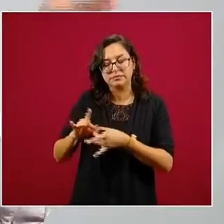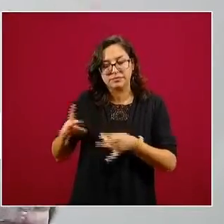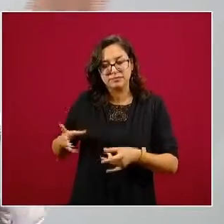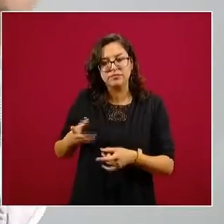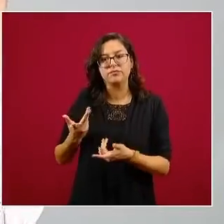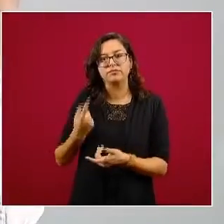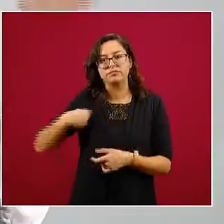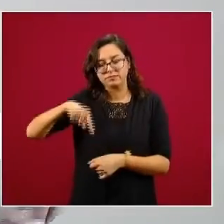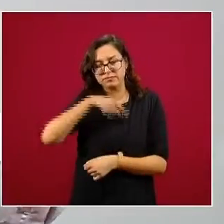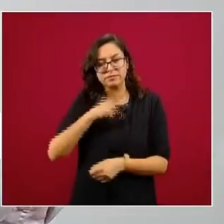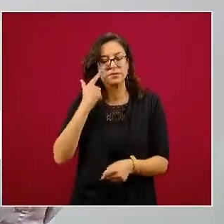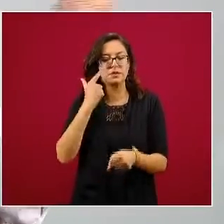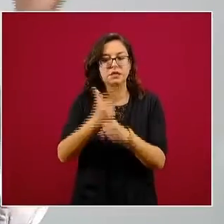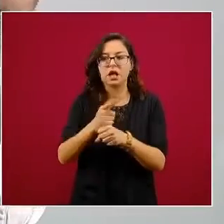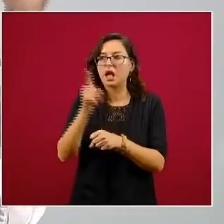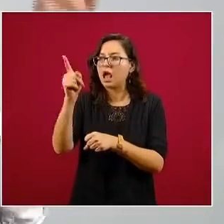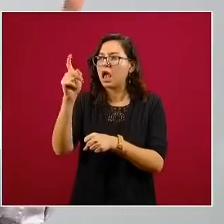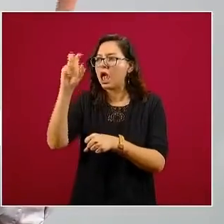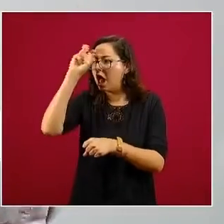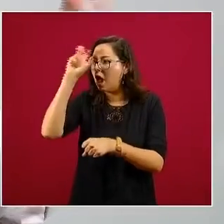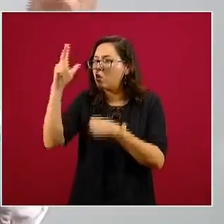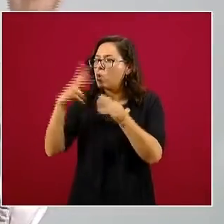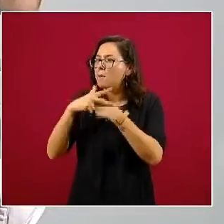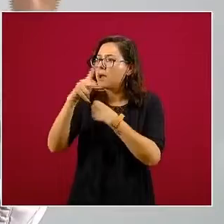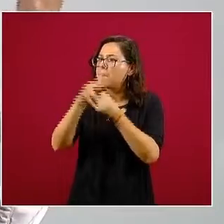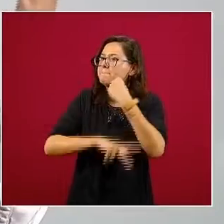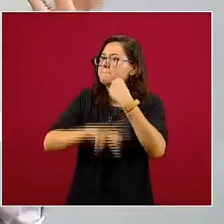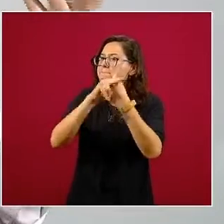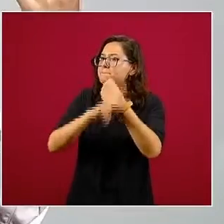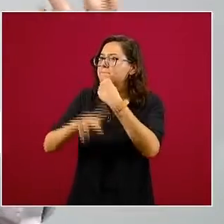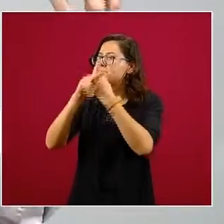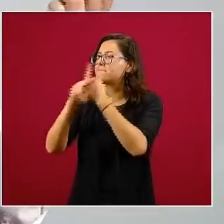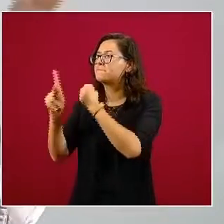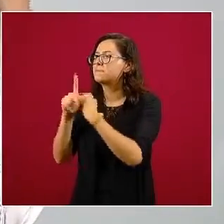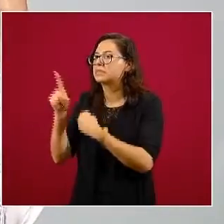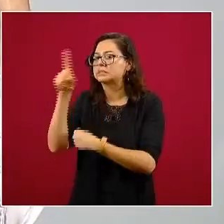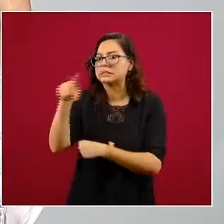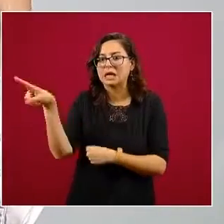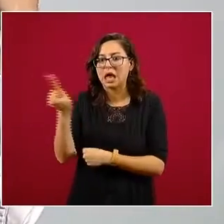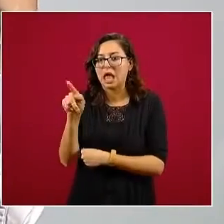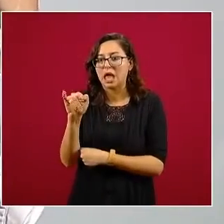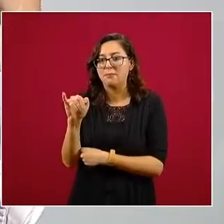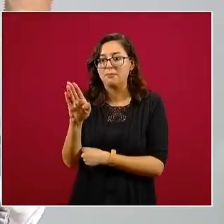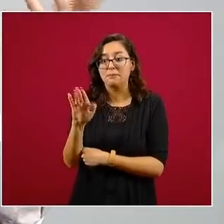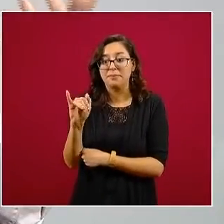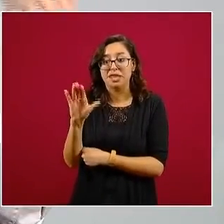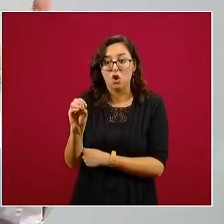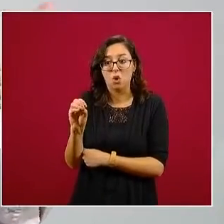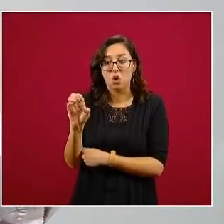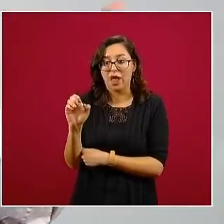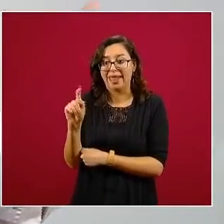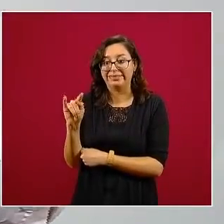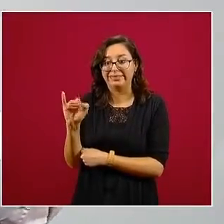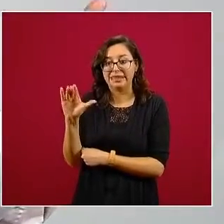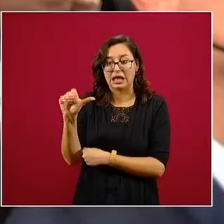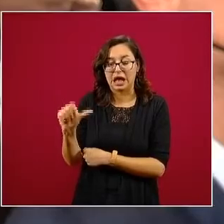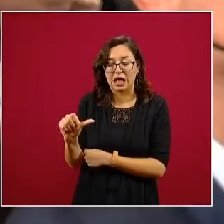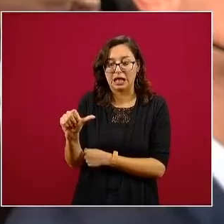hace ya meses en Puebla. La reconversión significa que en las instalaciones hospitalarias se dedican